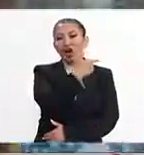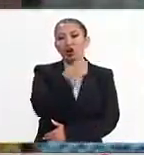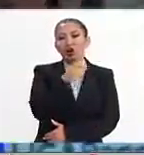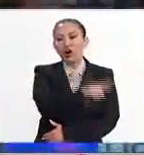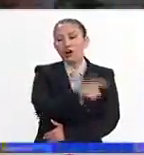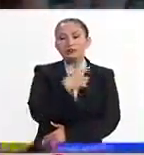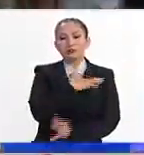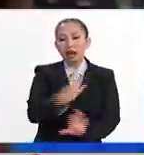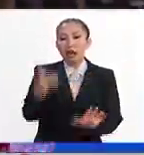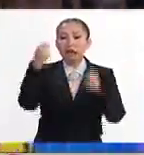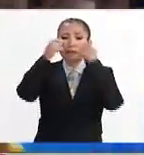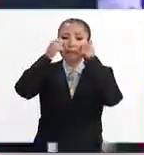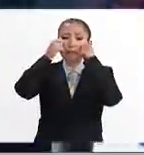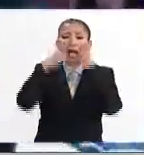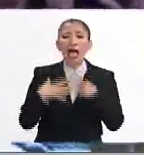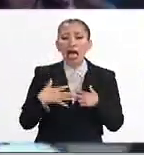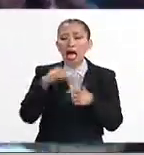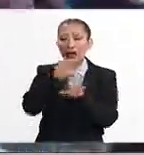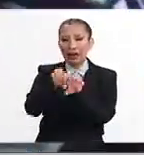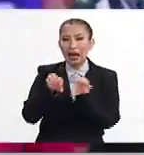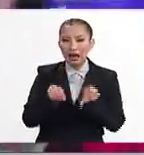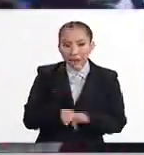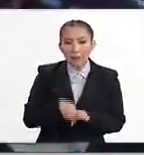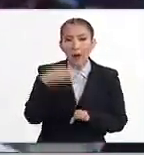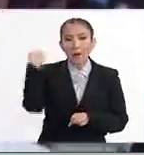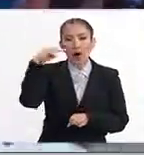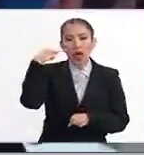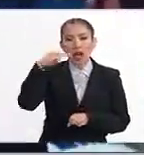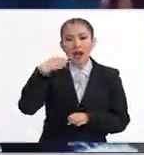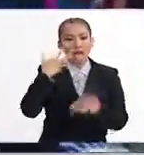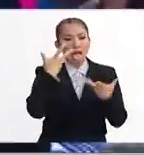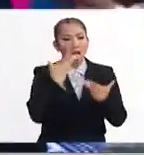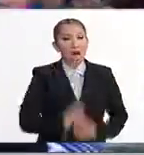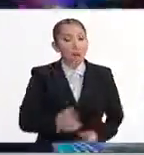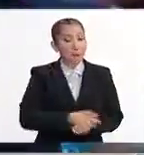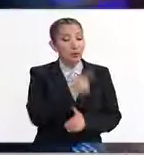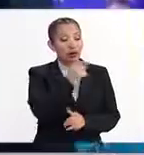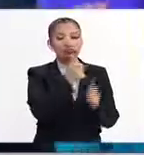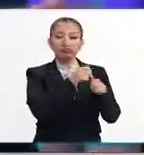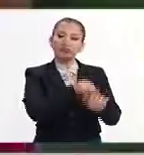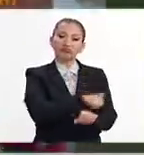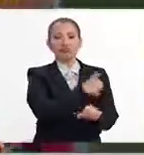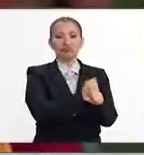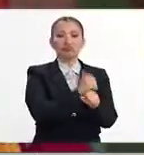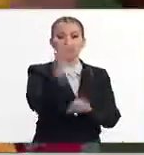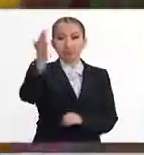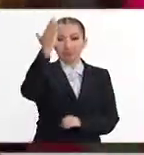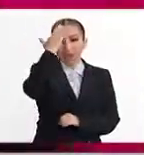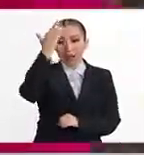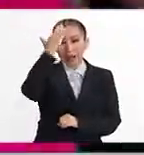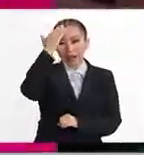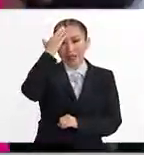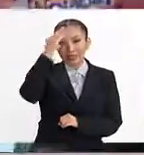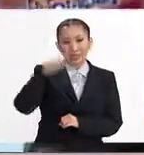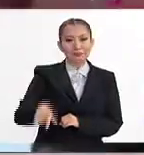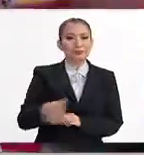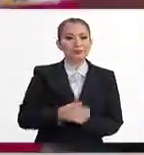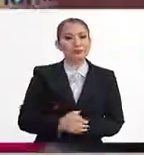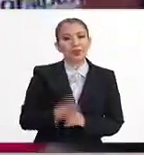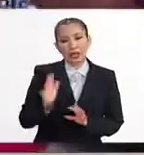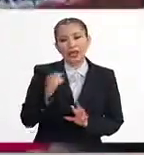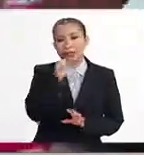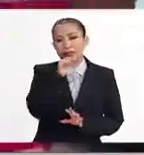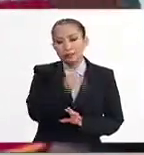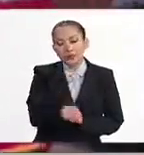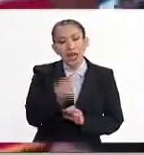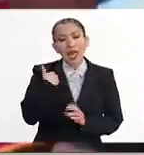que rompió en llanto a todo el equipo de Morelia, porque con esto pues se mantiene como líder y con esto pues